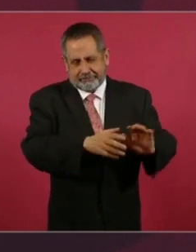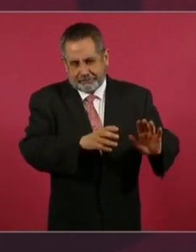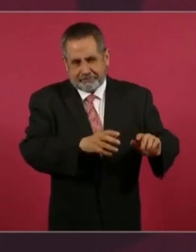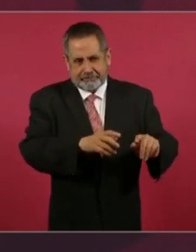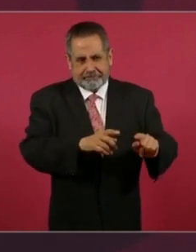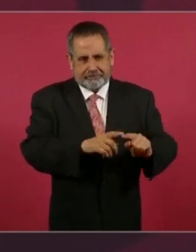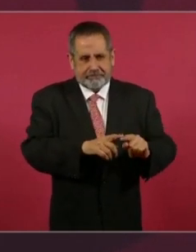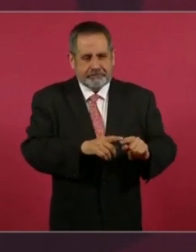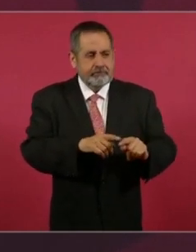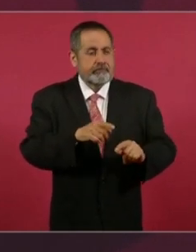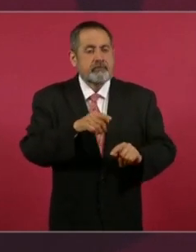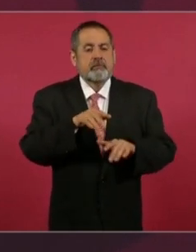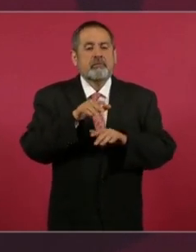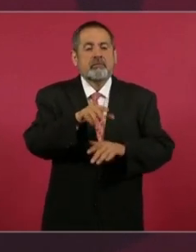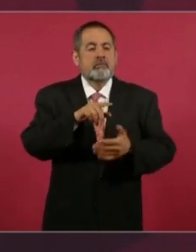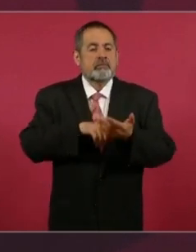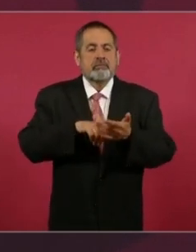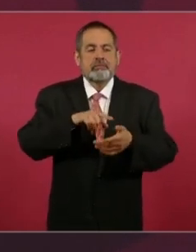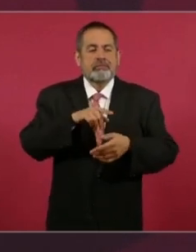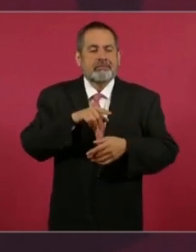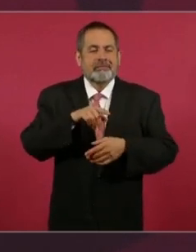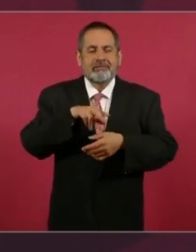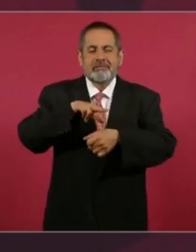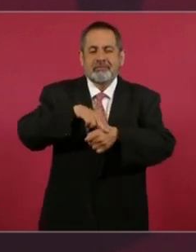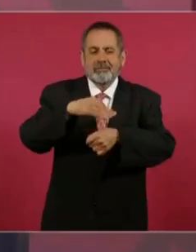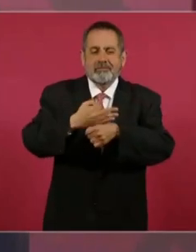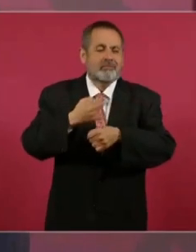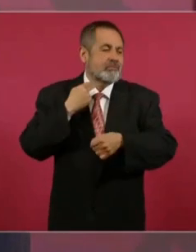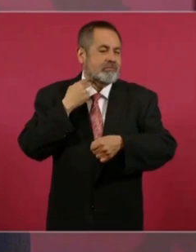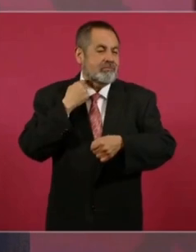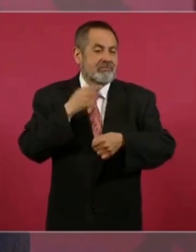de las notarías,